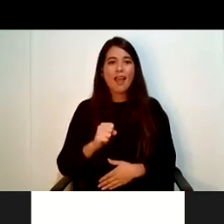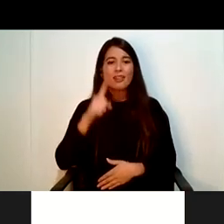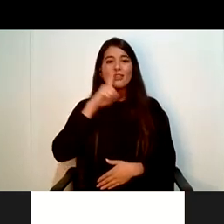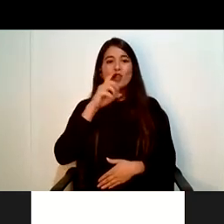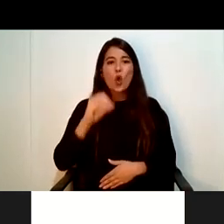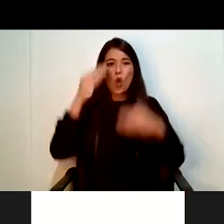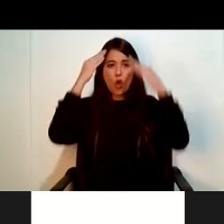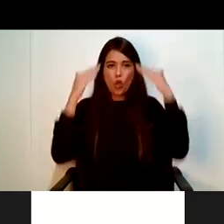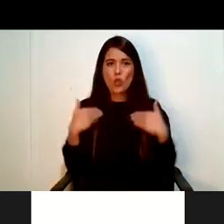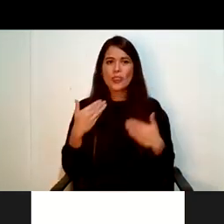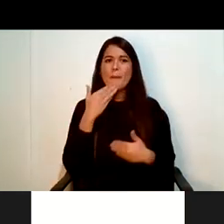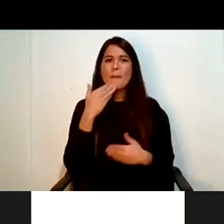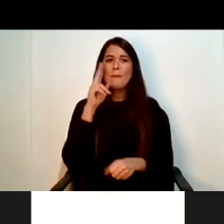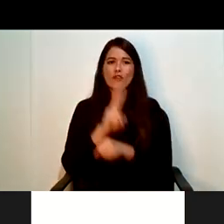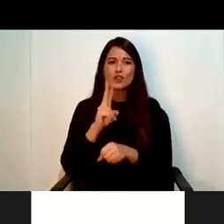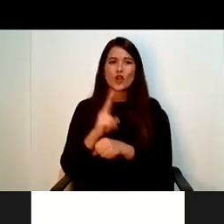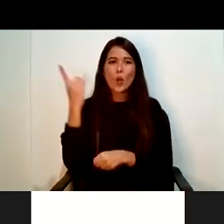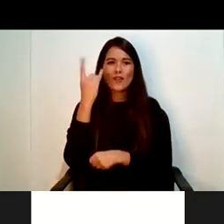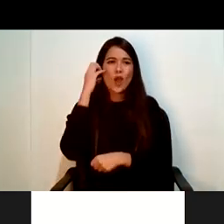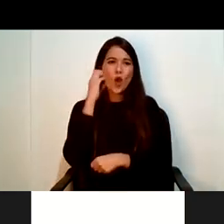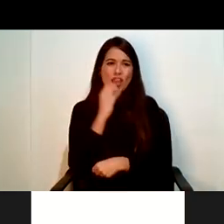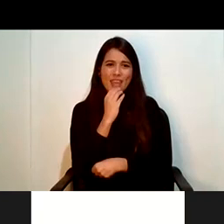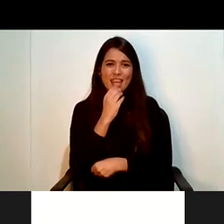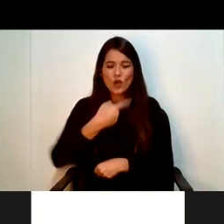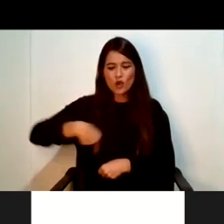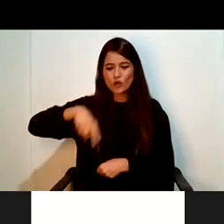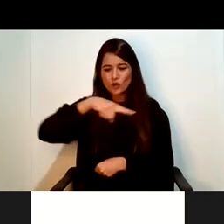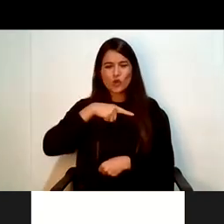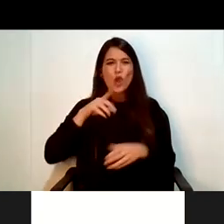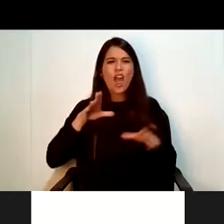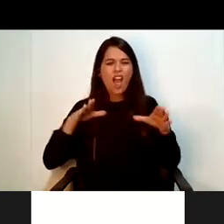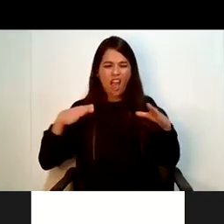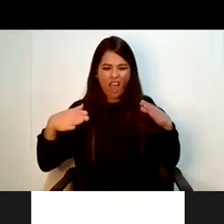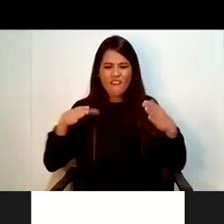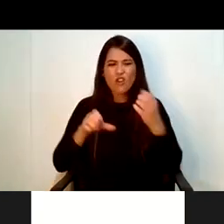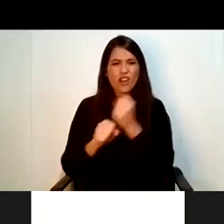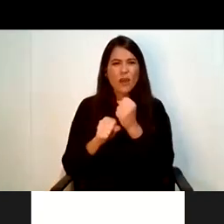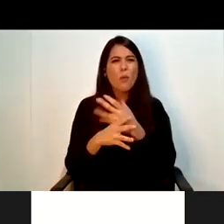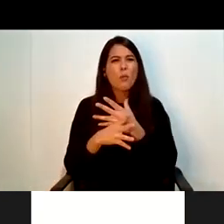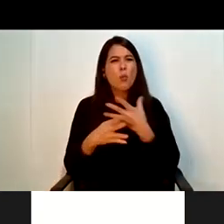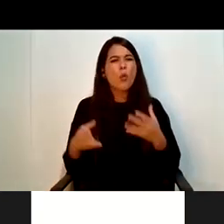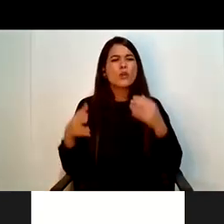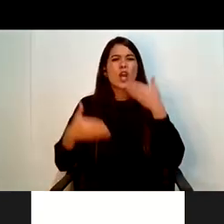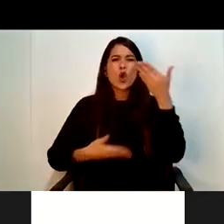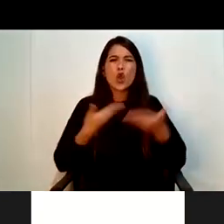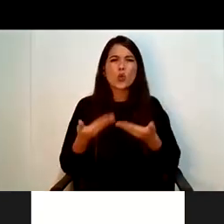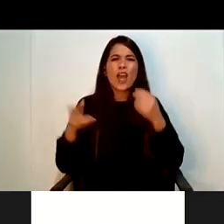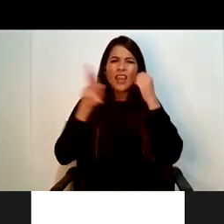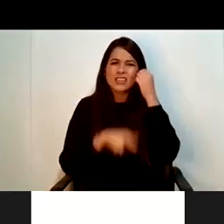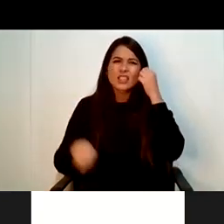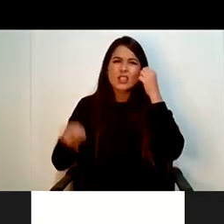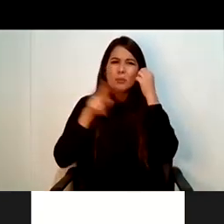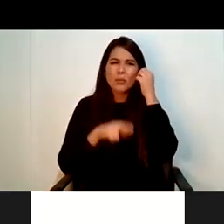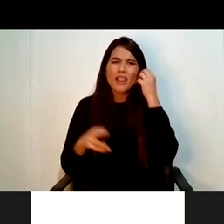también docente de la Universidad de O'Higgins. Nosotros abordamos muchas conductas estereotipadas desde integración sensorial. ¿Cómo